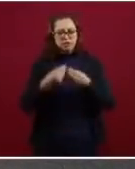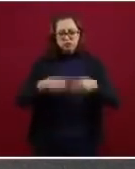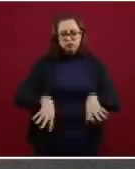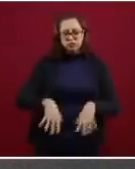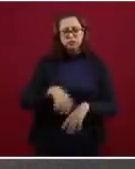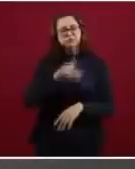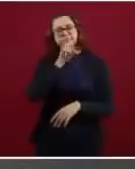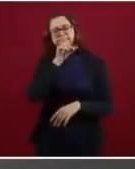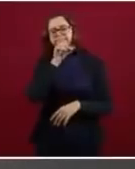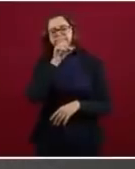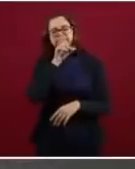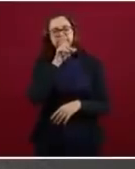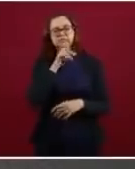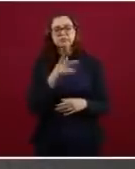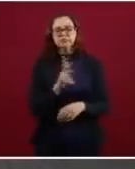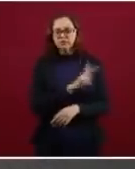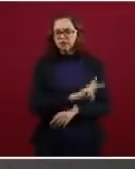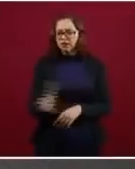que haya disciplina fiscal.